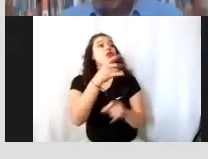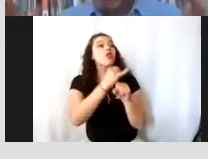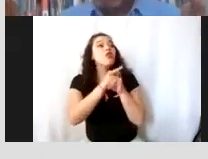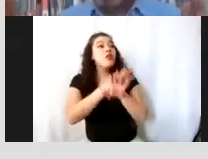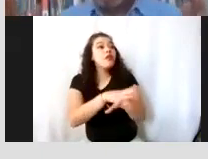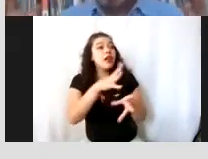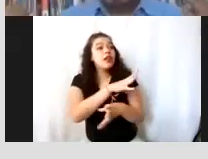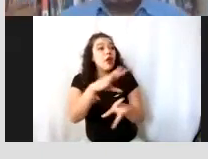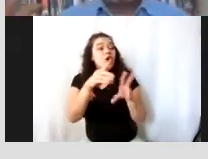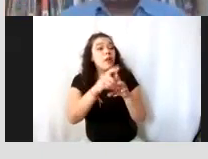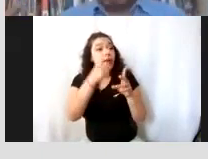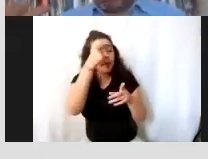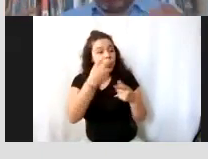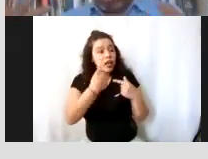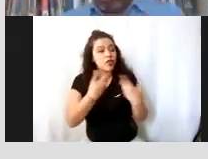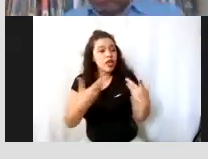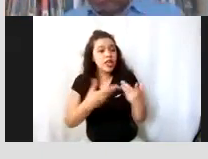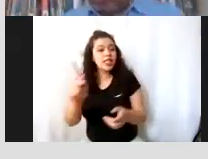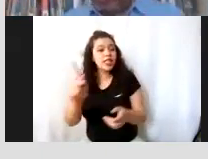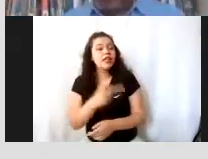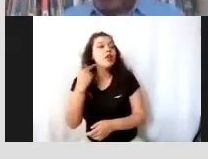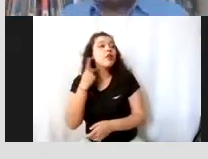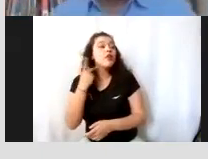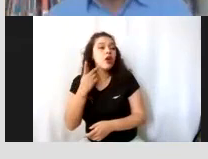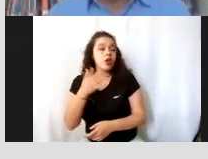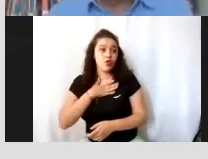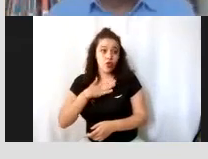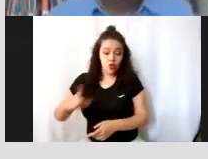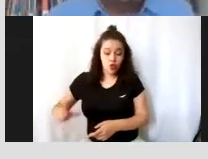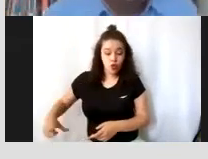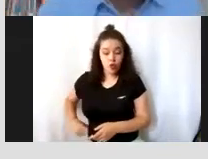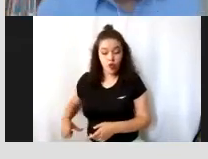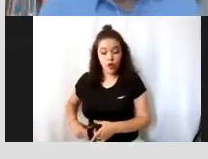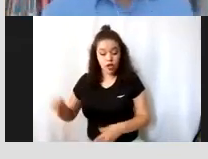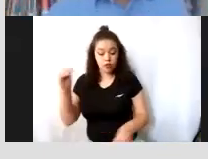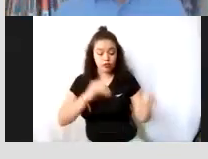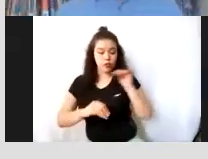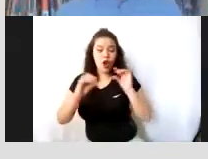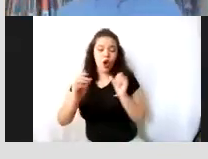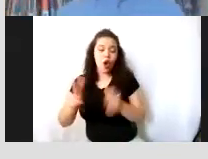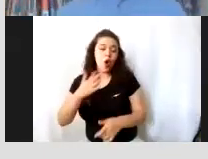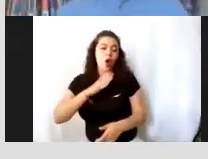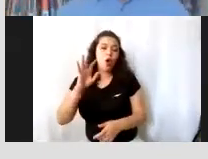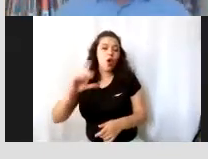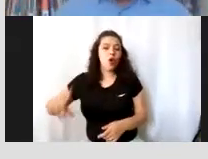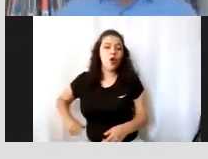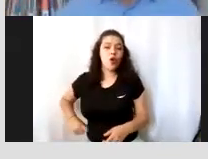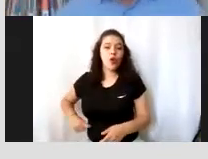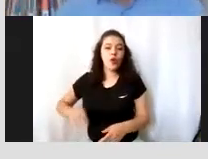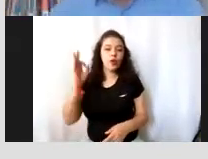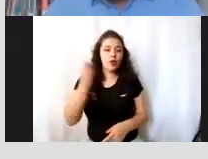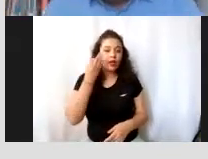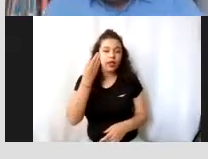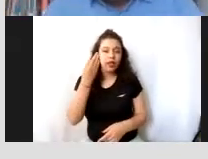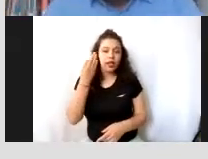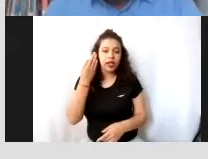información para poder ellos, el gobierno de la Ciudad de México o el gobierno federal, poder tener información que no tienen en